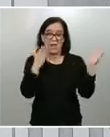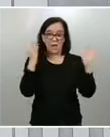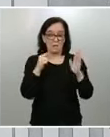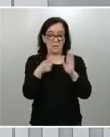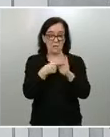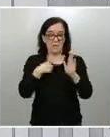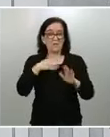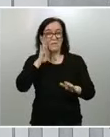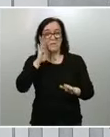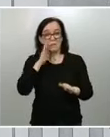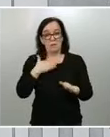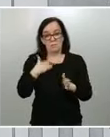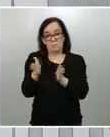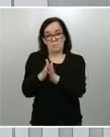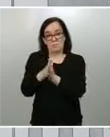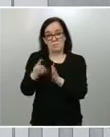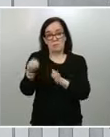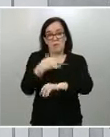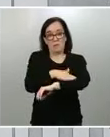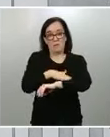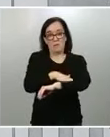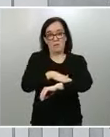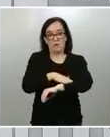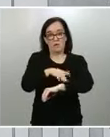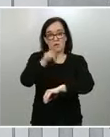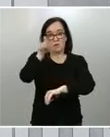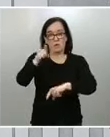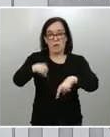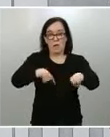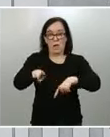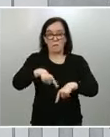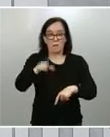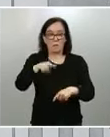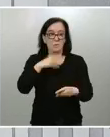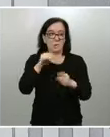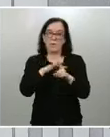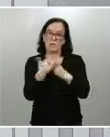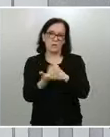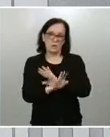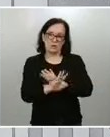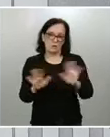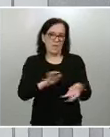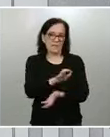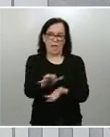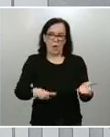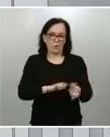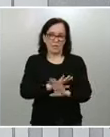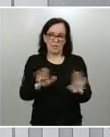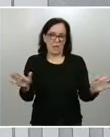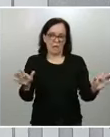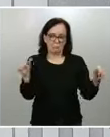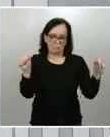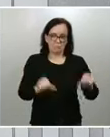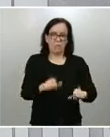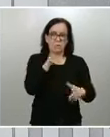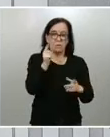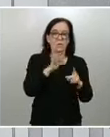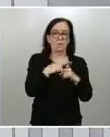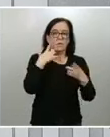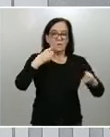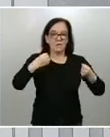colega el ministro graba los vamos a una situación caótica desde el punto de vista sanitario y por consecuente desde un punto de vista económico